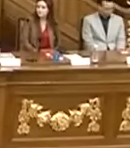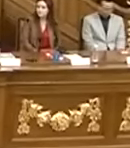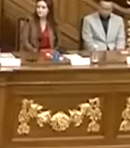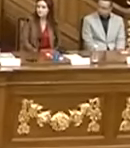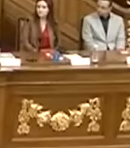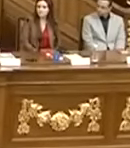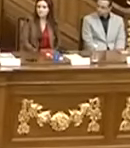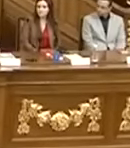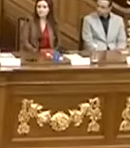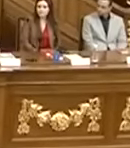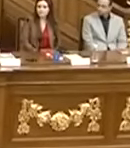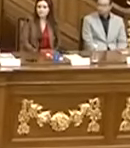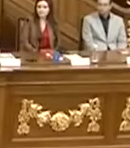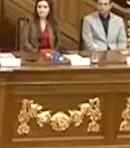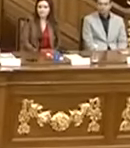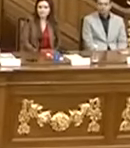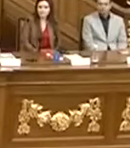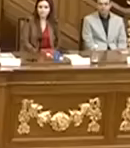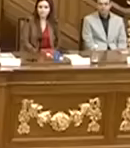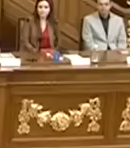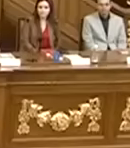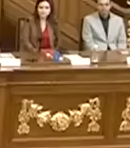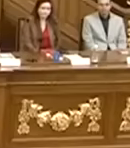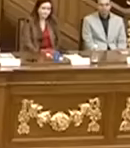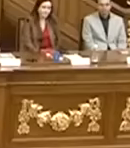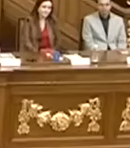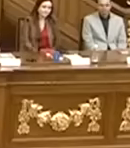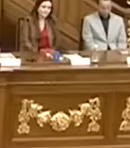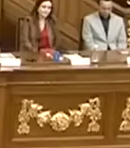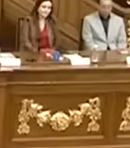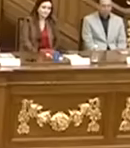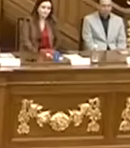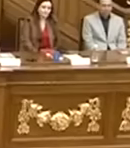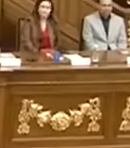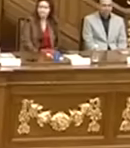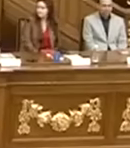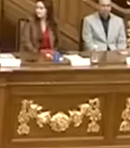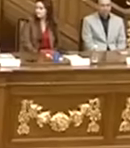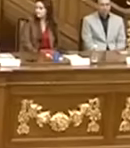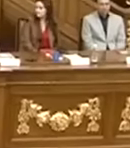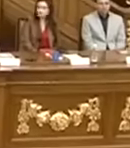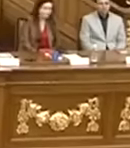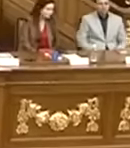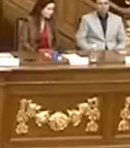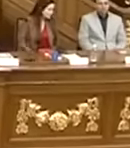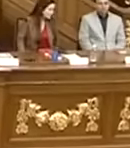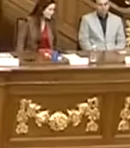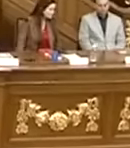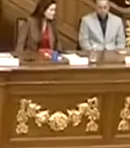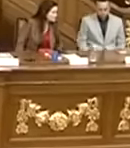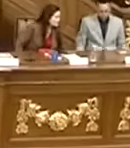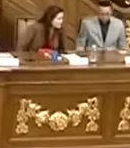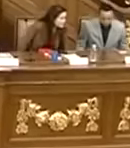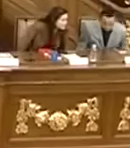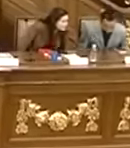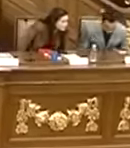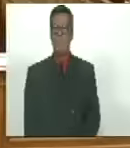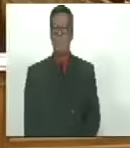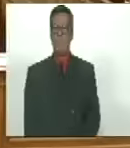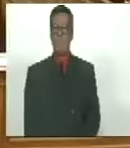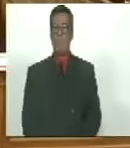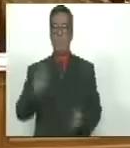Legislativo, donde se llevará a cabo la consulta pública de la Ley Orgánica para la Defensa de la Guayana Esequiba, recordándoles que ayer fue aprobada